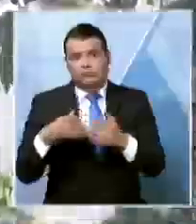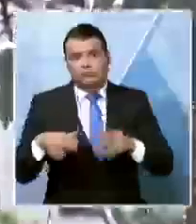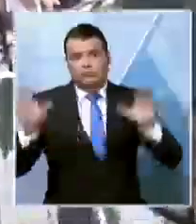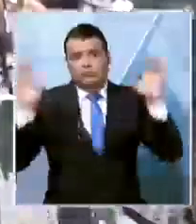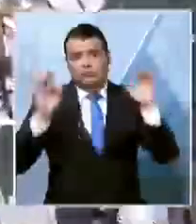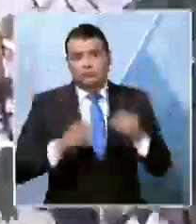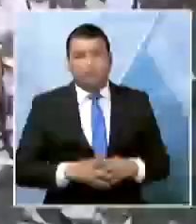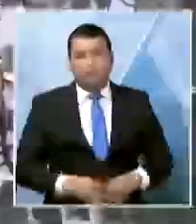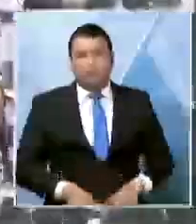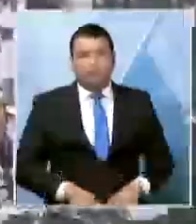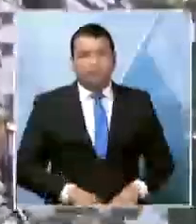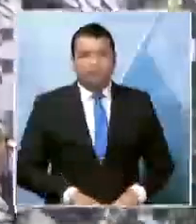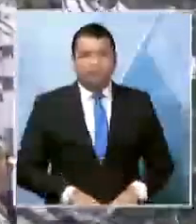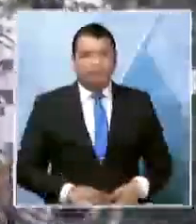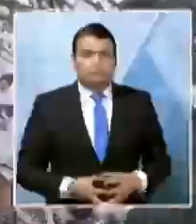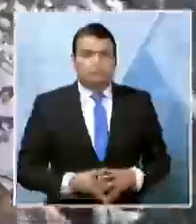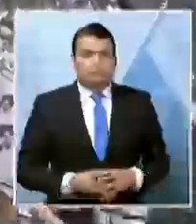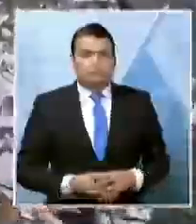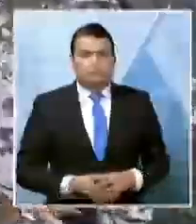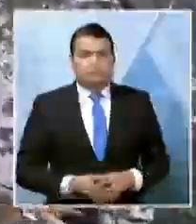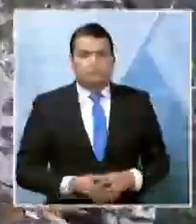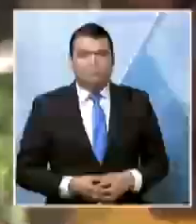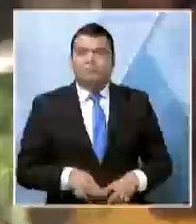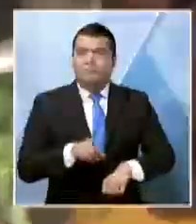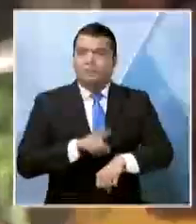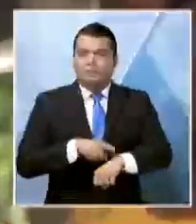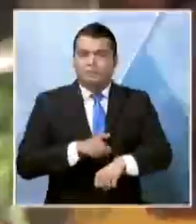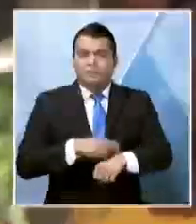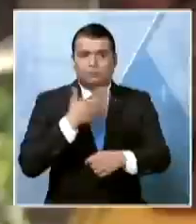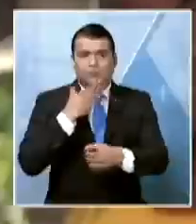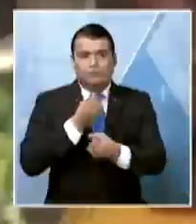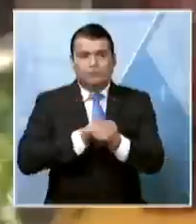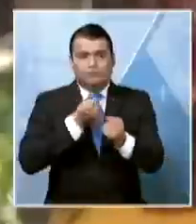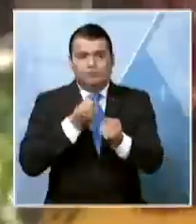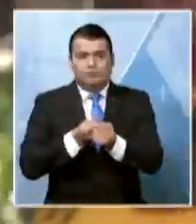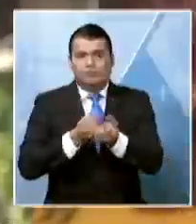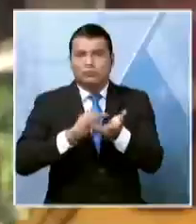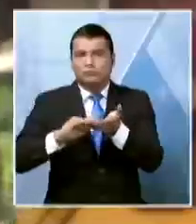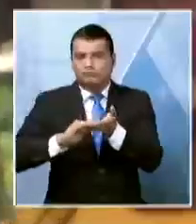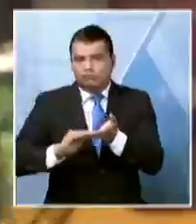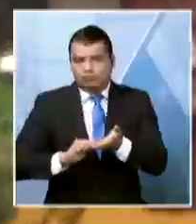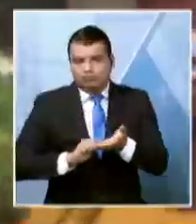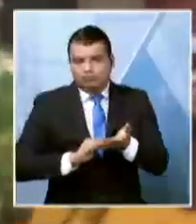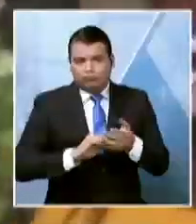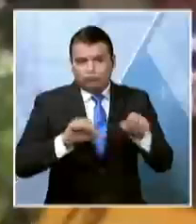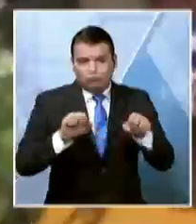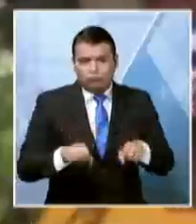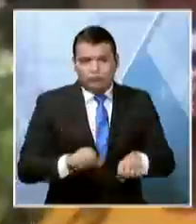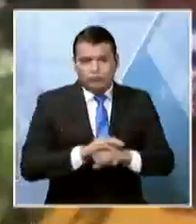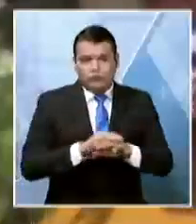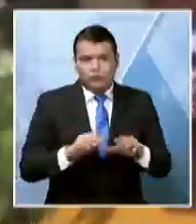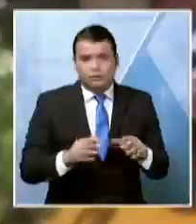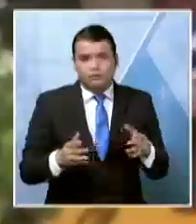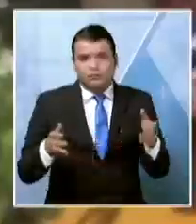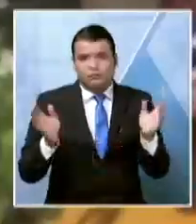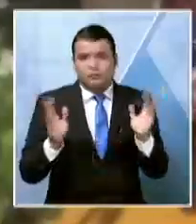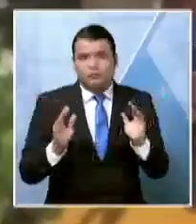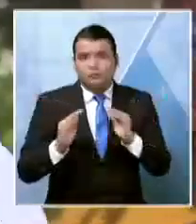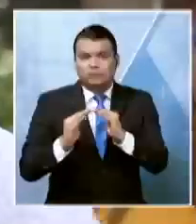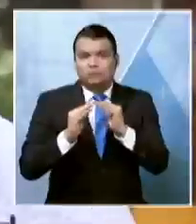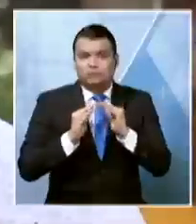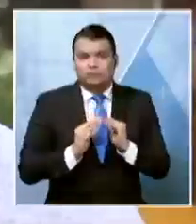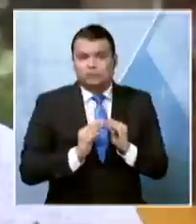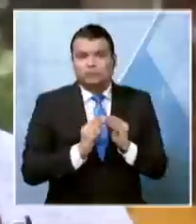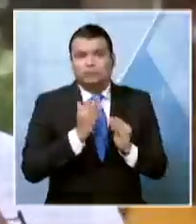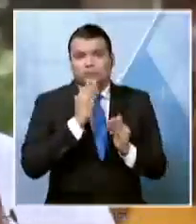aportar nuestro grano de arena, que es nuestro tiempo que estamos aquí, que nos den de una manera cómoda un sitio de esto